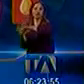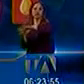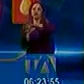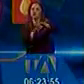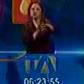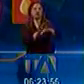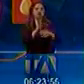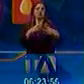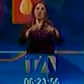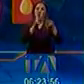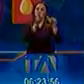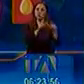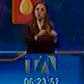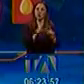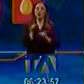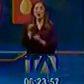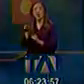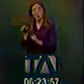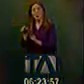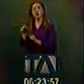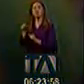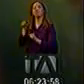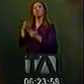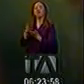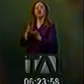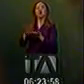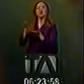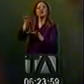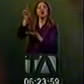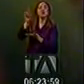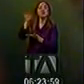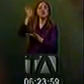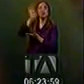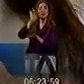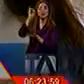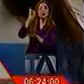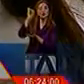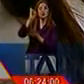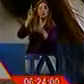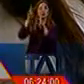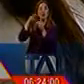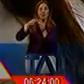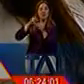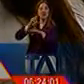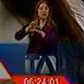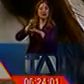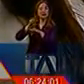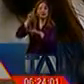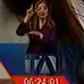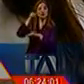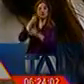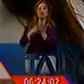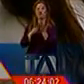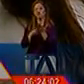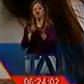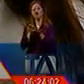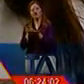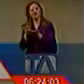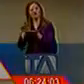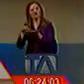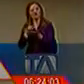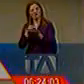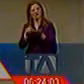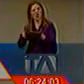sector industrial. Es el subsidio que el gobierno analiza reducir o eliminar. Para el director del Centro de Investigaciones Económicas del SPOL,